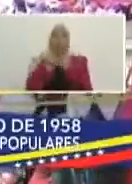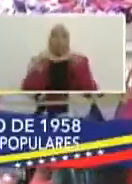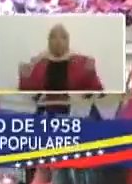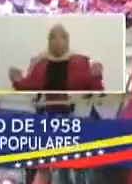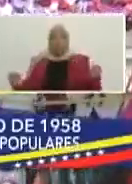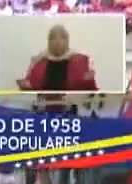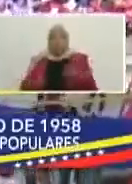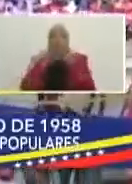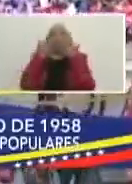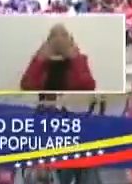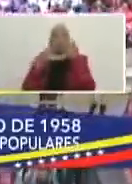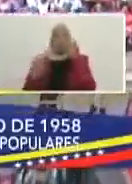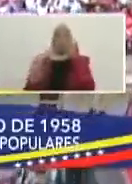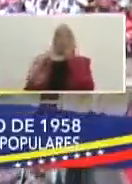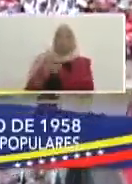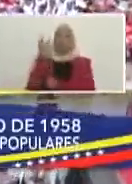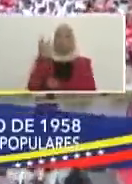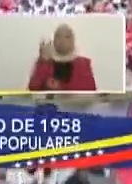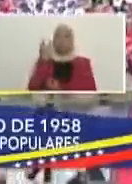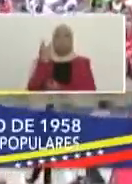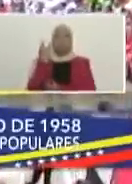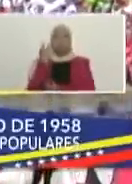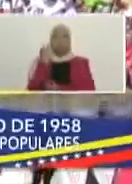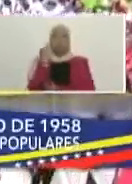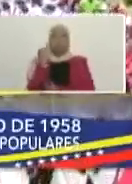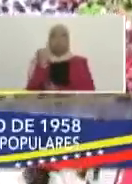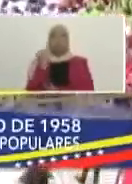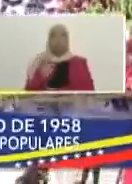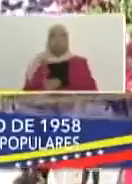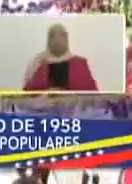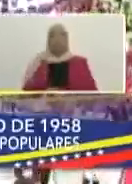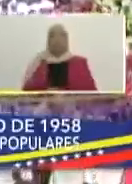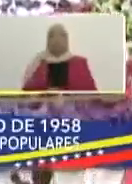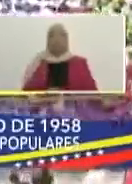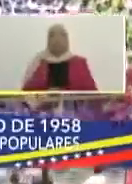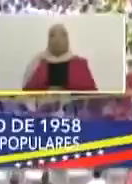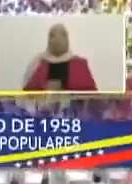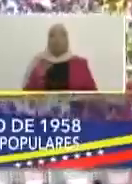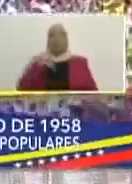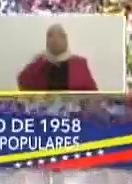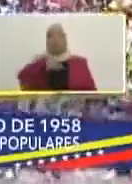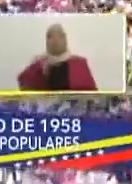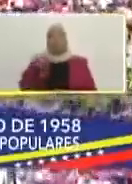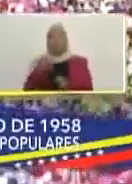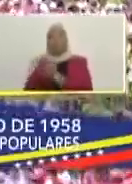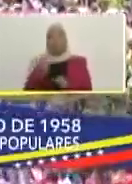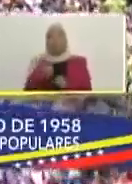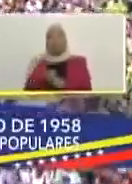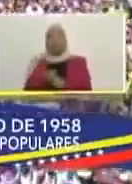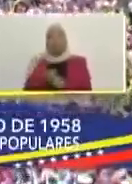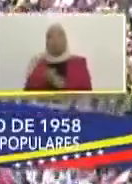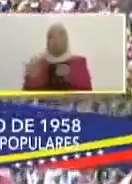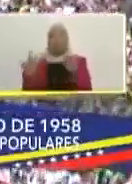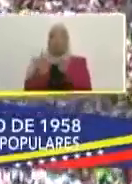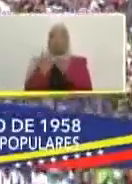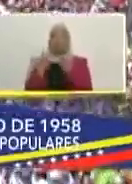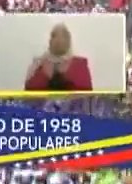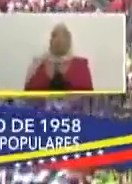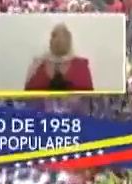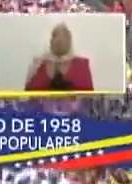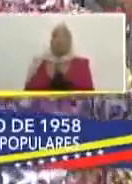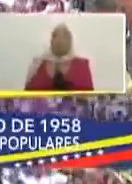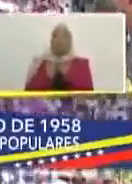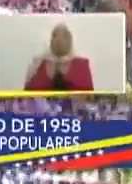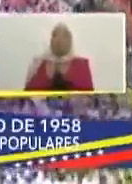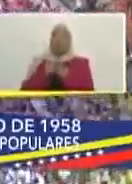y de traiciones que dieron al traste a la batalla